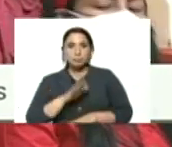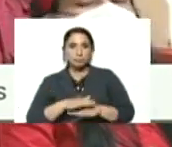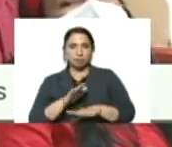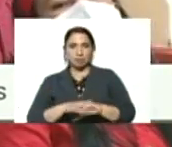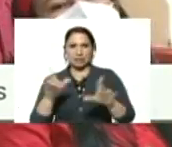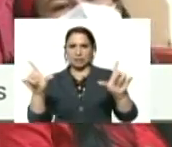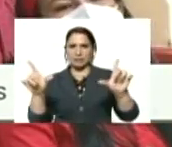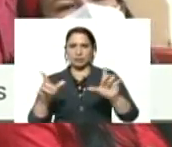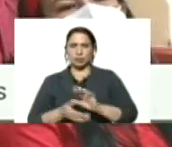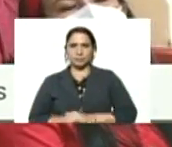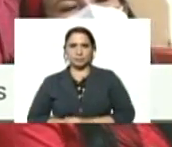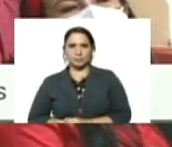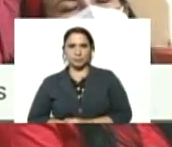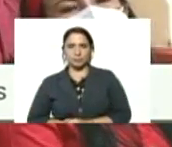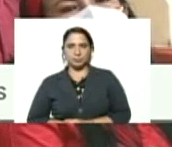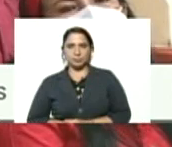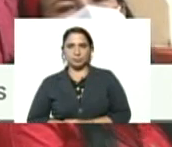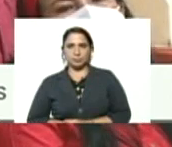televisión.